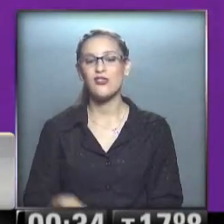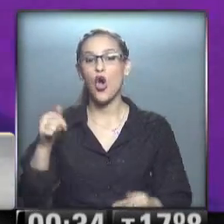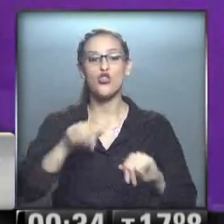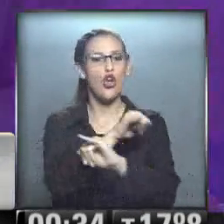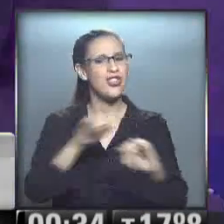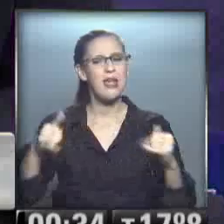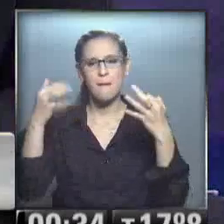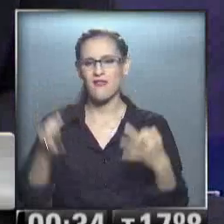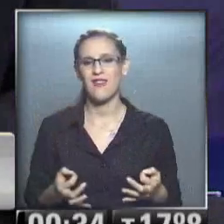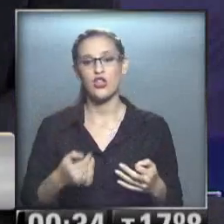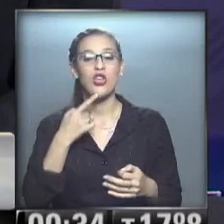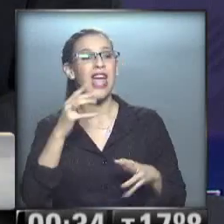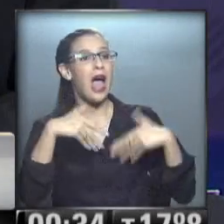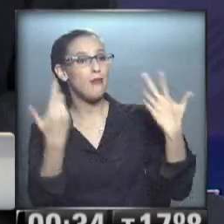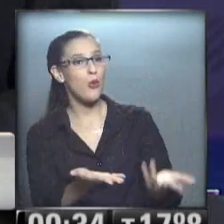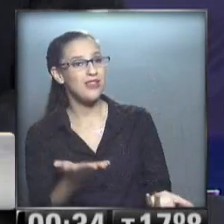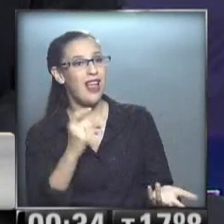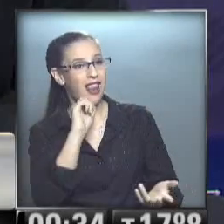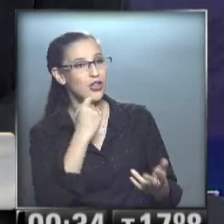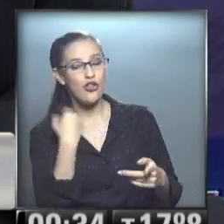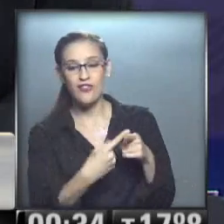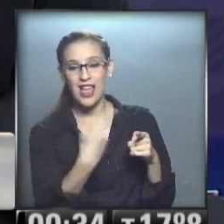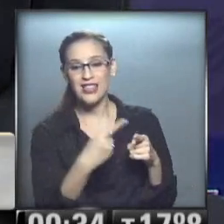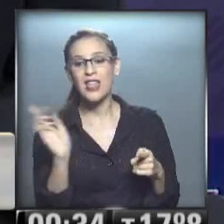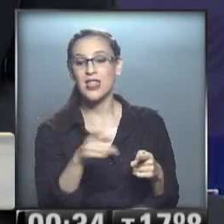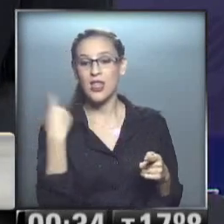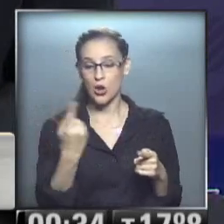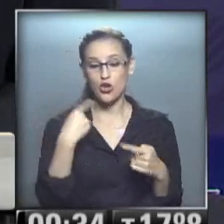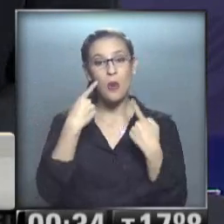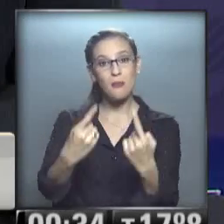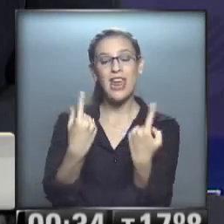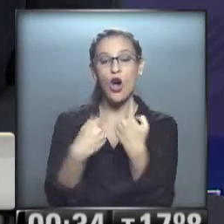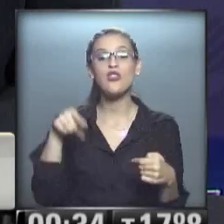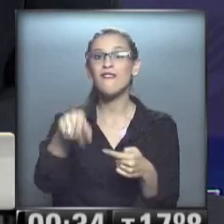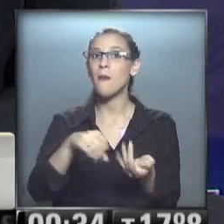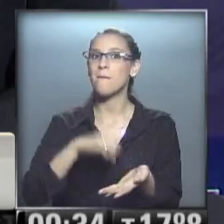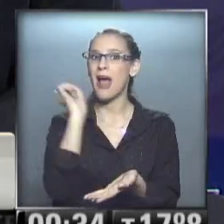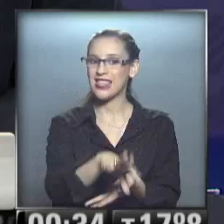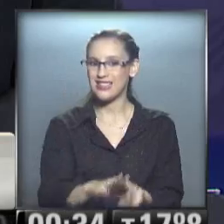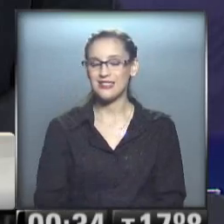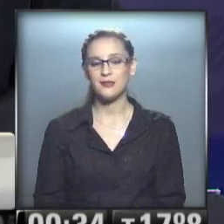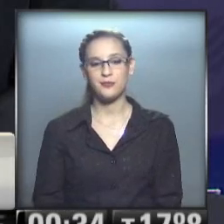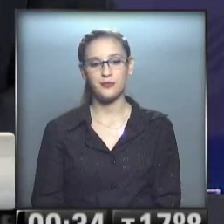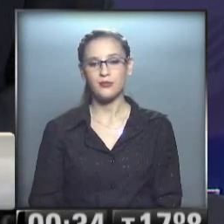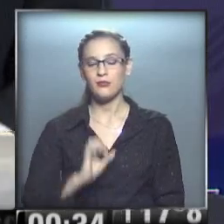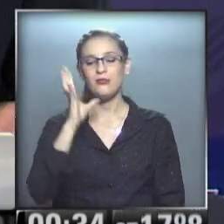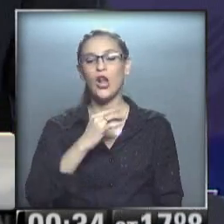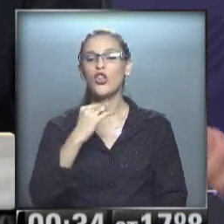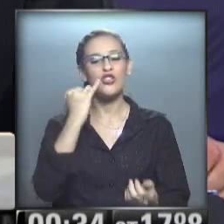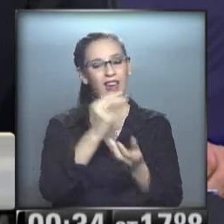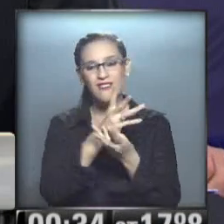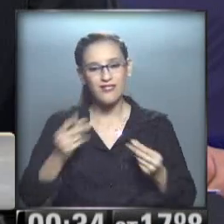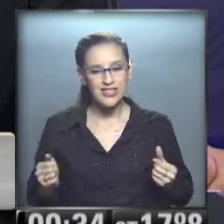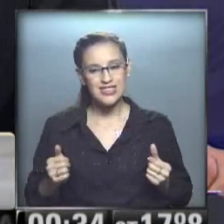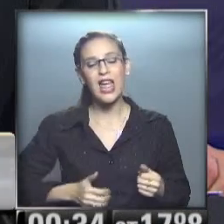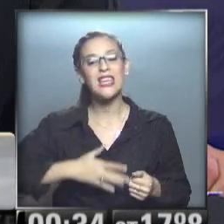impecable y que disfrutes el show. Y después, bueno, disfrutaremos nosotros de lo que nos mandes. Gracias, Pablo. Lo único que quiero decir para cerrar y para, sobre